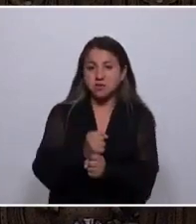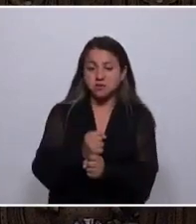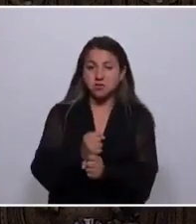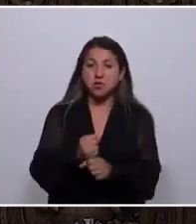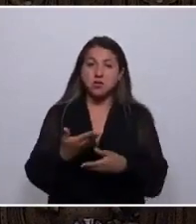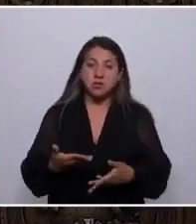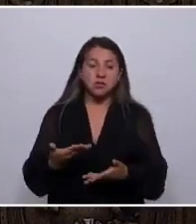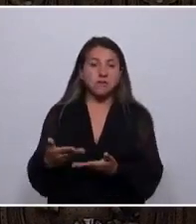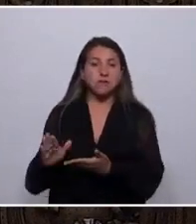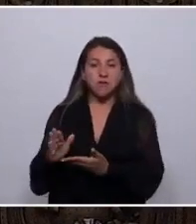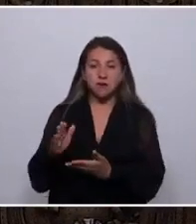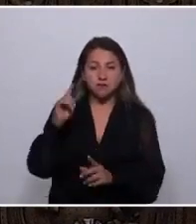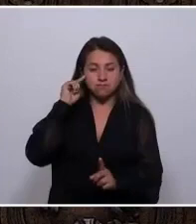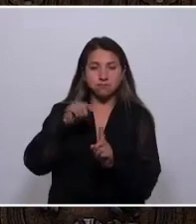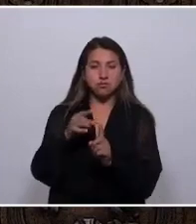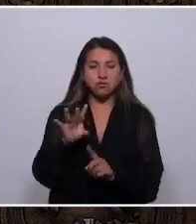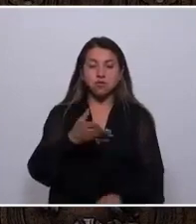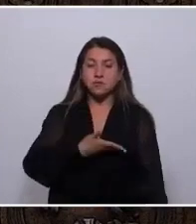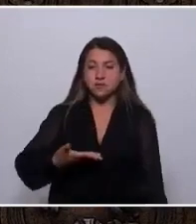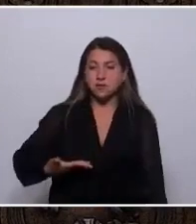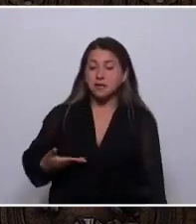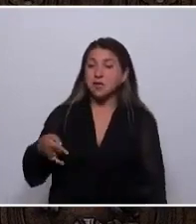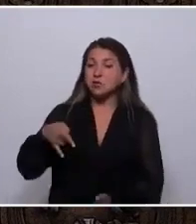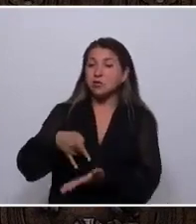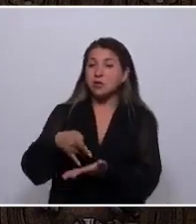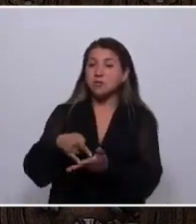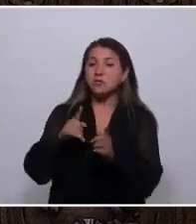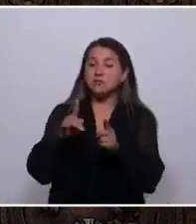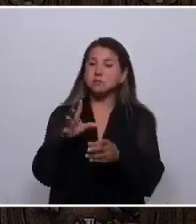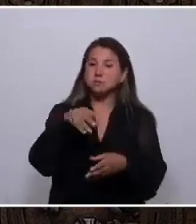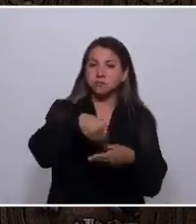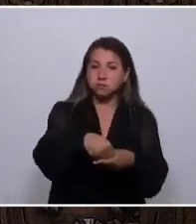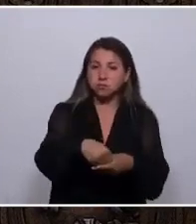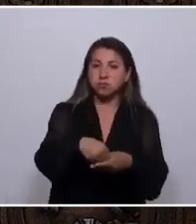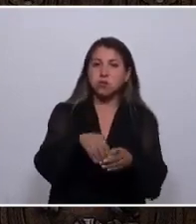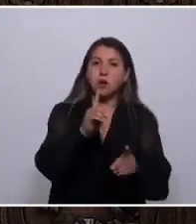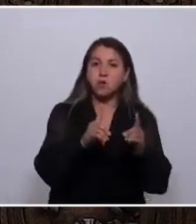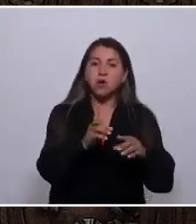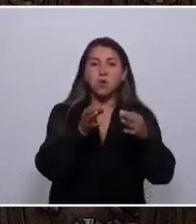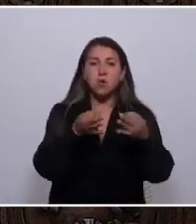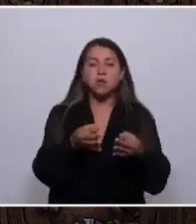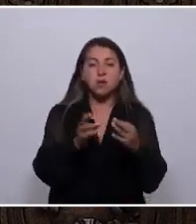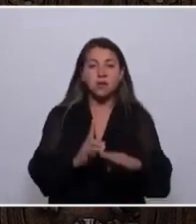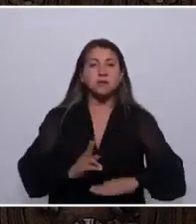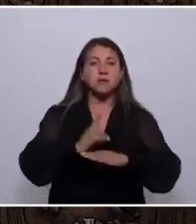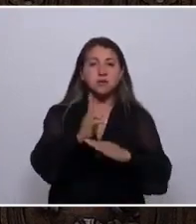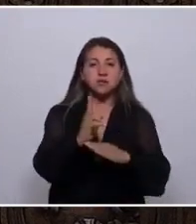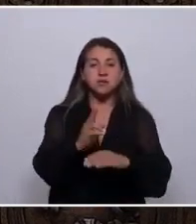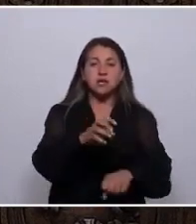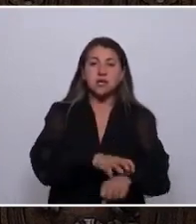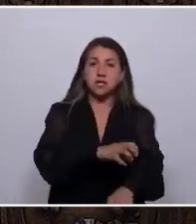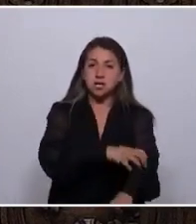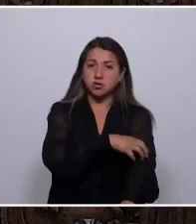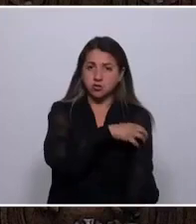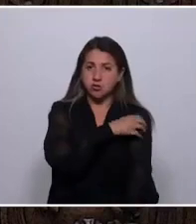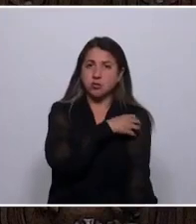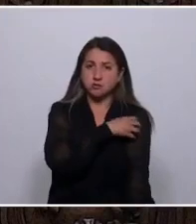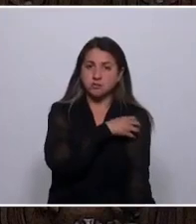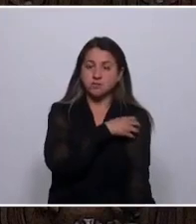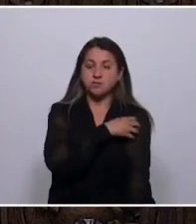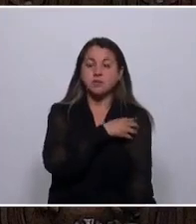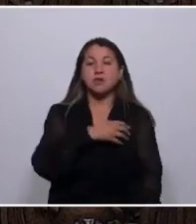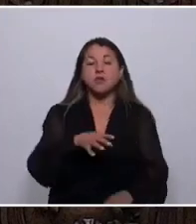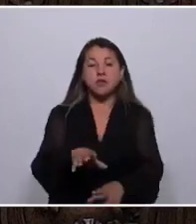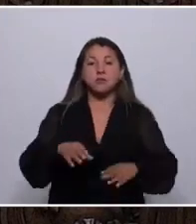actual. El Congreso, a su vez, debe estar integrado considerando una justa representación de las regiones y de la población, adoptando